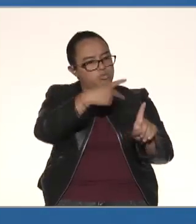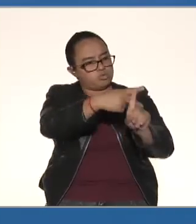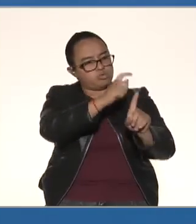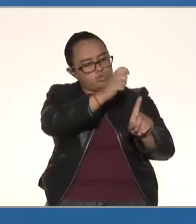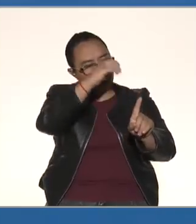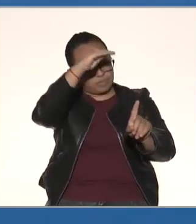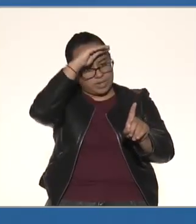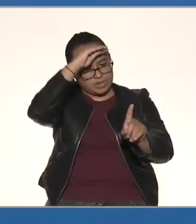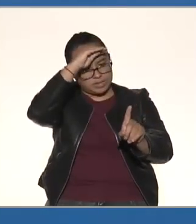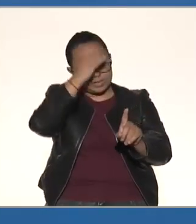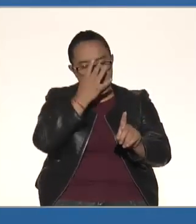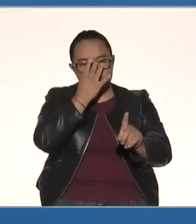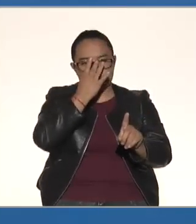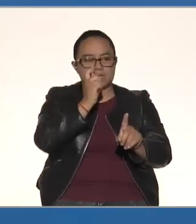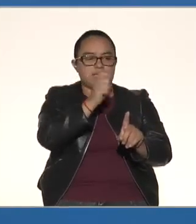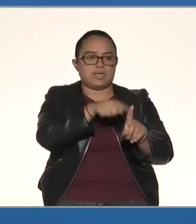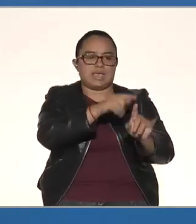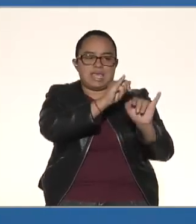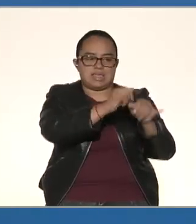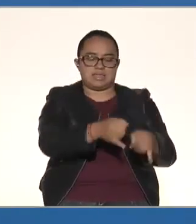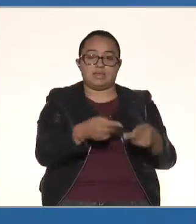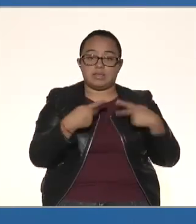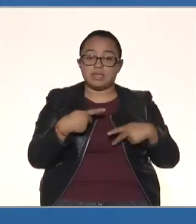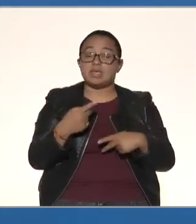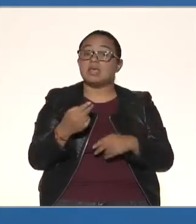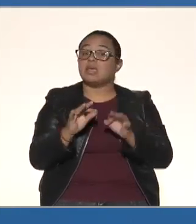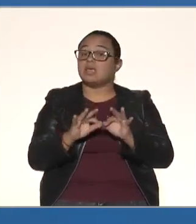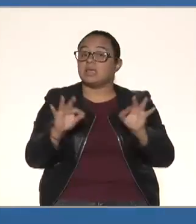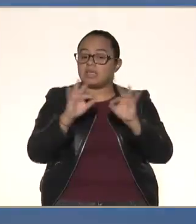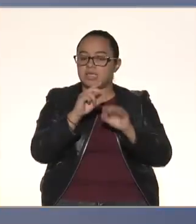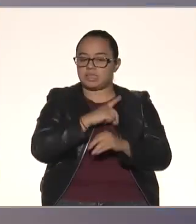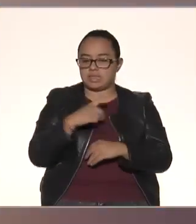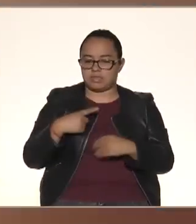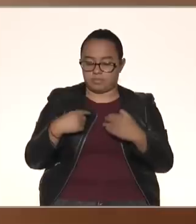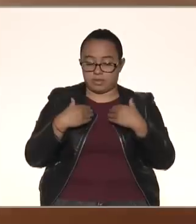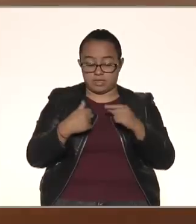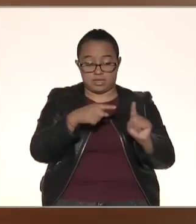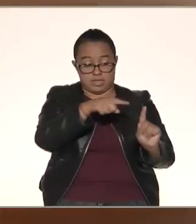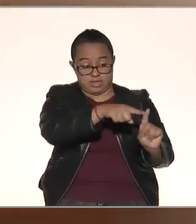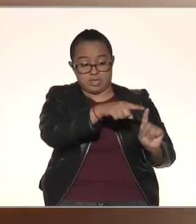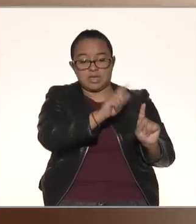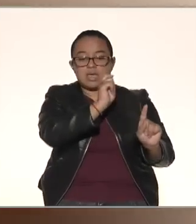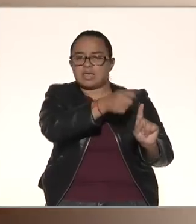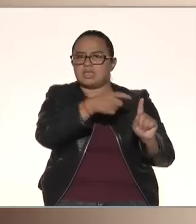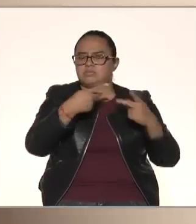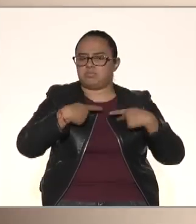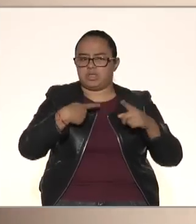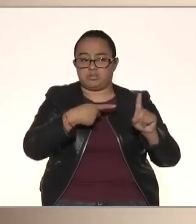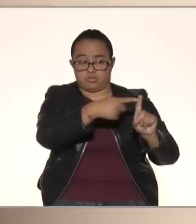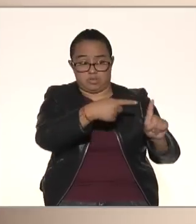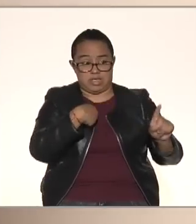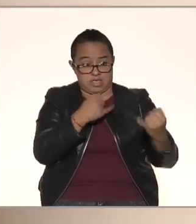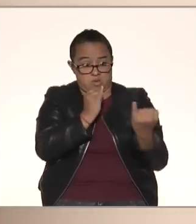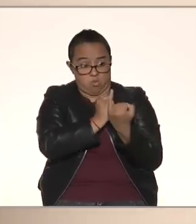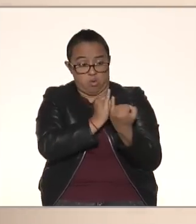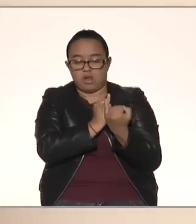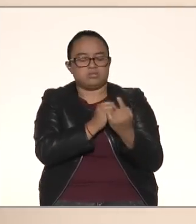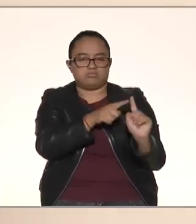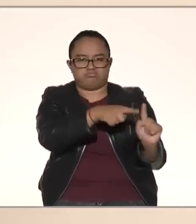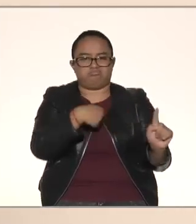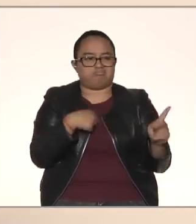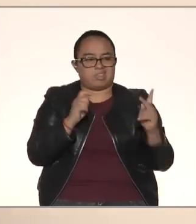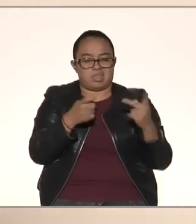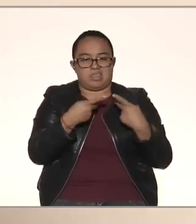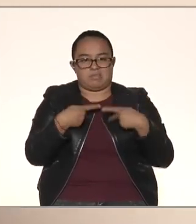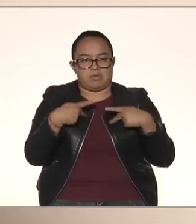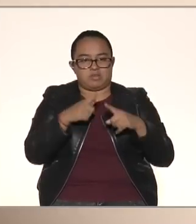Y eso es lo que conforma su individualidad. Es necesario que entendamos que nuestra pareja es fundamentalmente una persona diferente a nosotros. Y en aquello